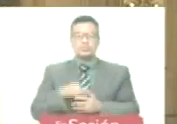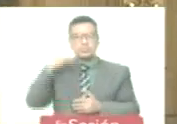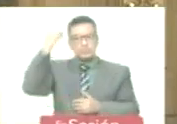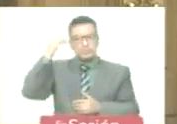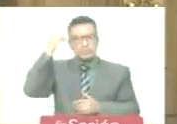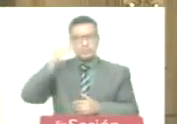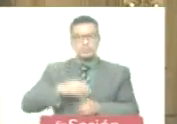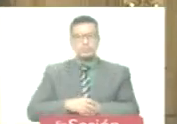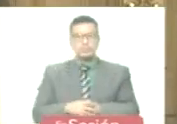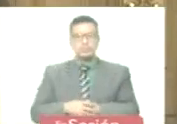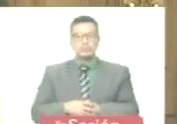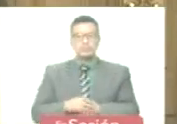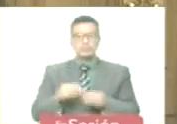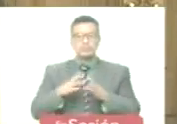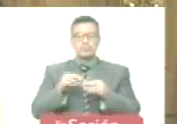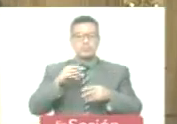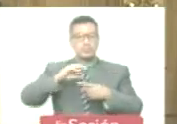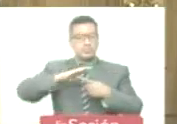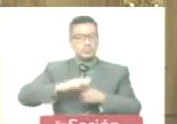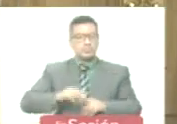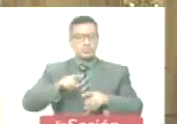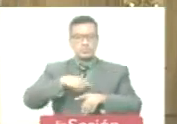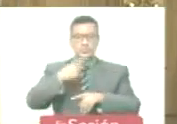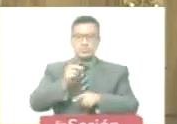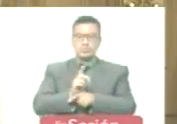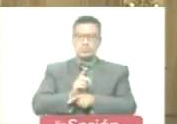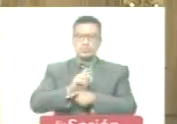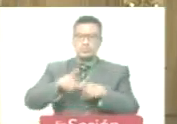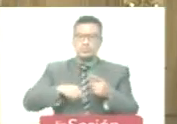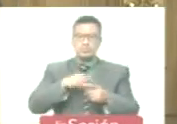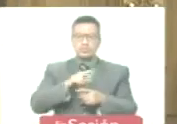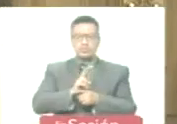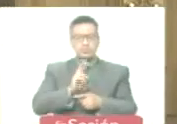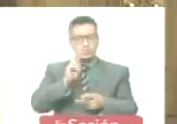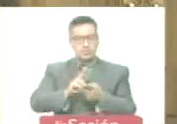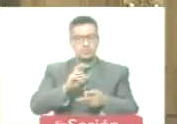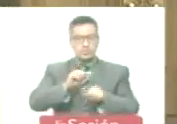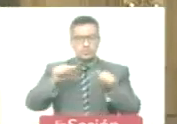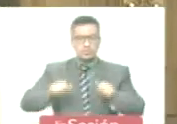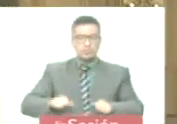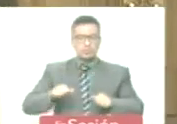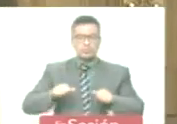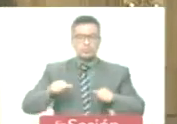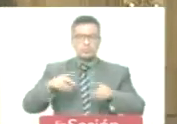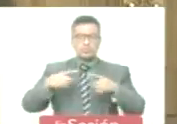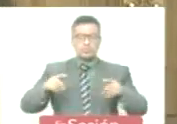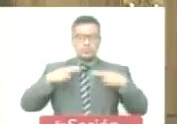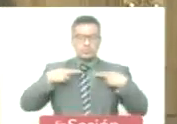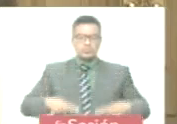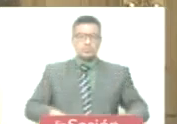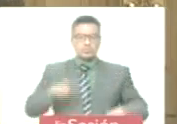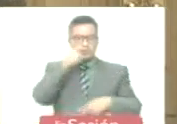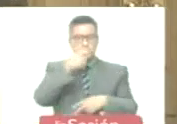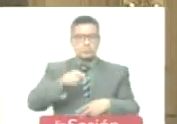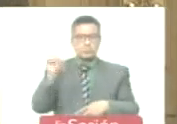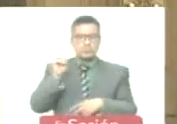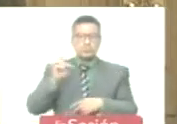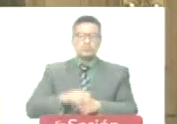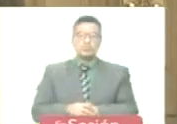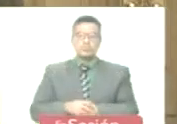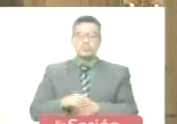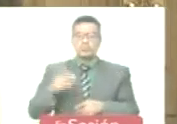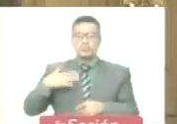Considerando que las medidas coercitivas unilaterales violan sistemáticamente los derechos humanos del pueblo venezolano,